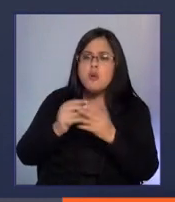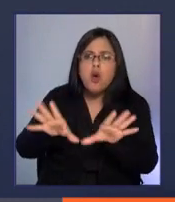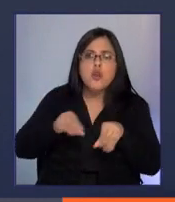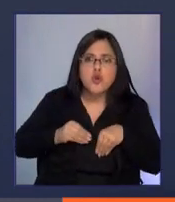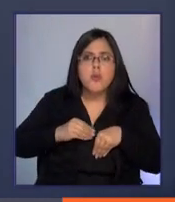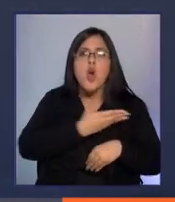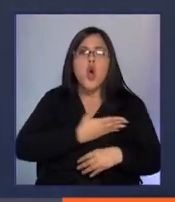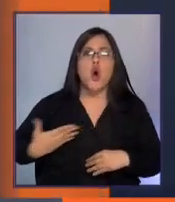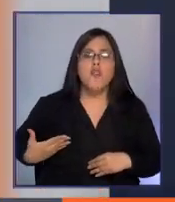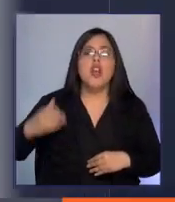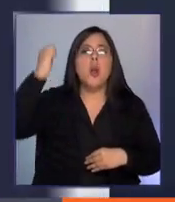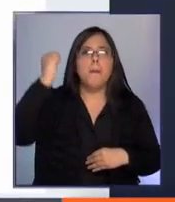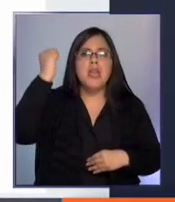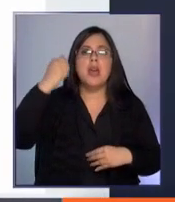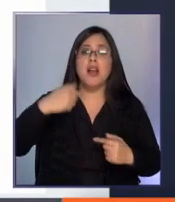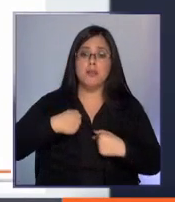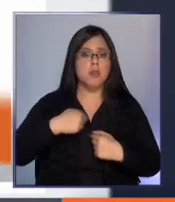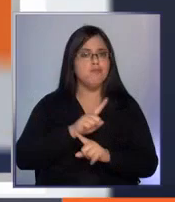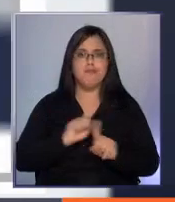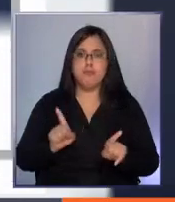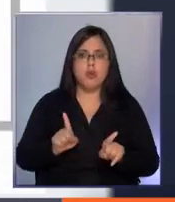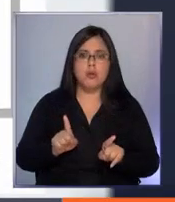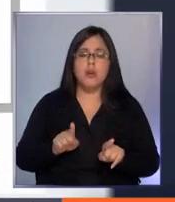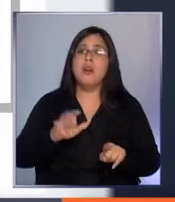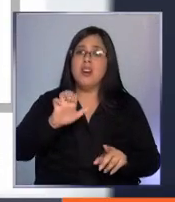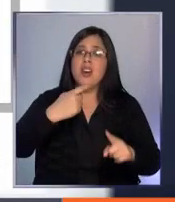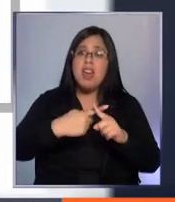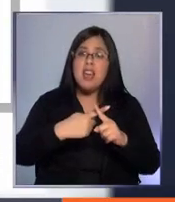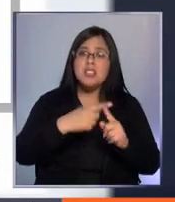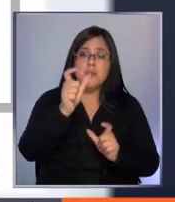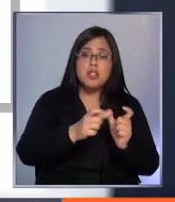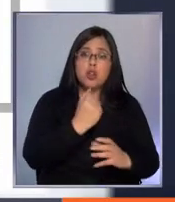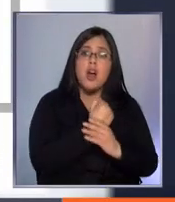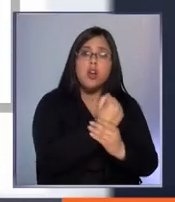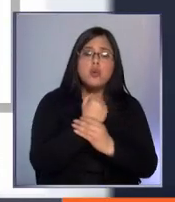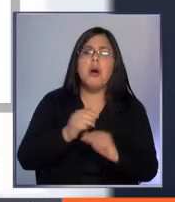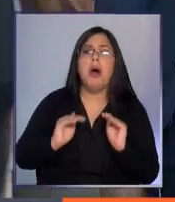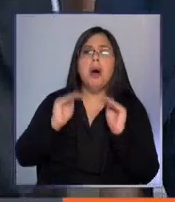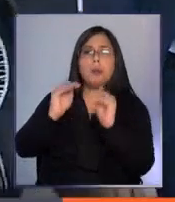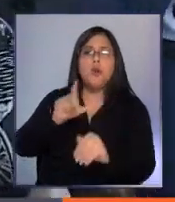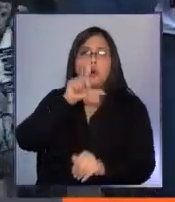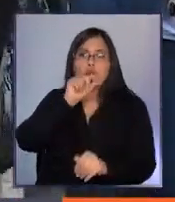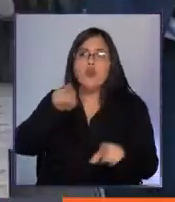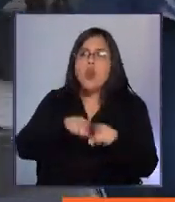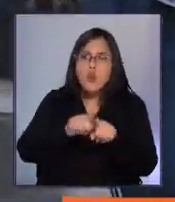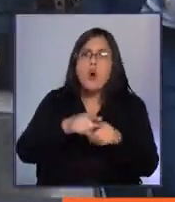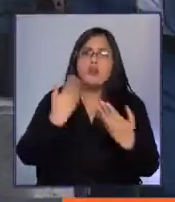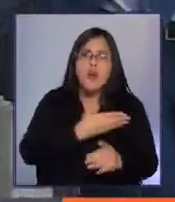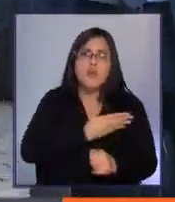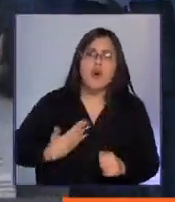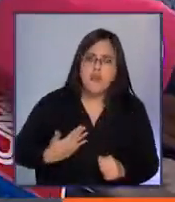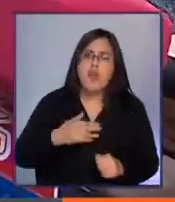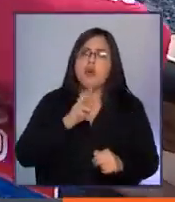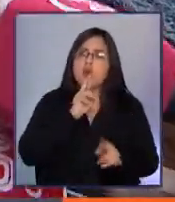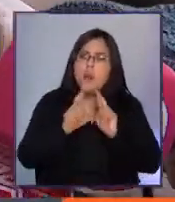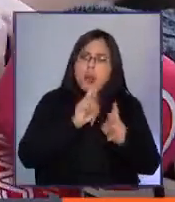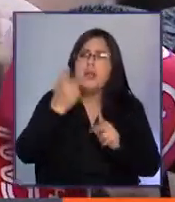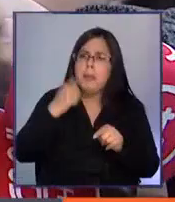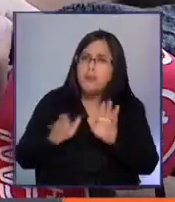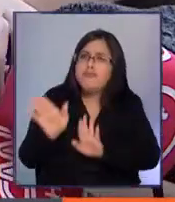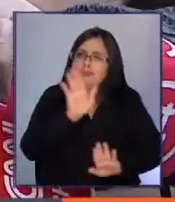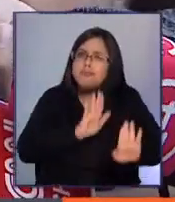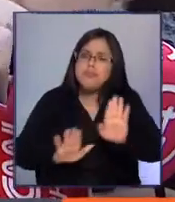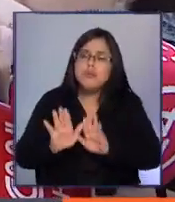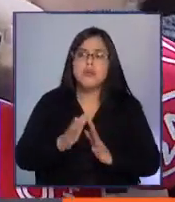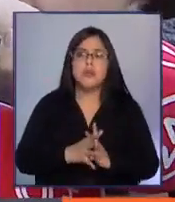no durante el mío. Mientras que sus ex colaboradores la apoyaron desde Twitter, el gobierno ha seguido respondiendo con cautela. Vi la respuesta